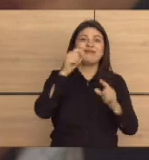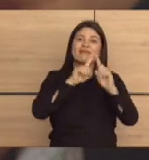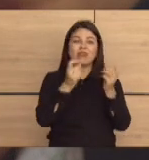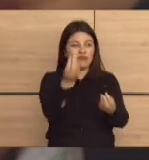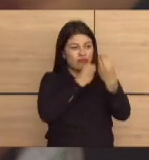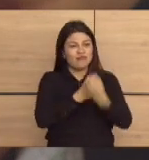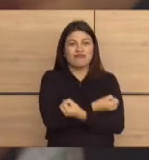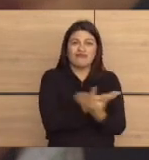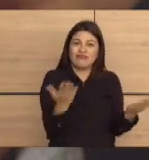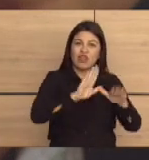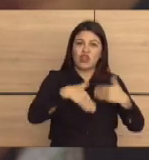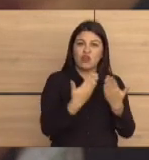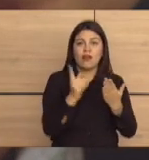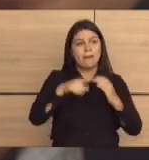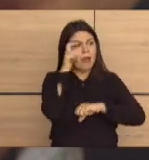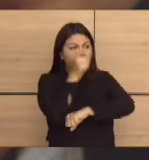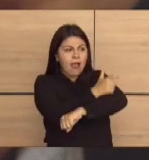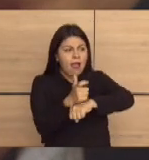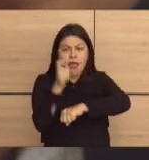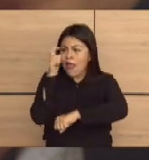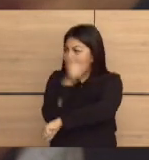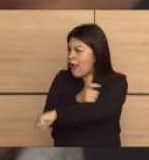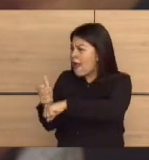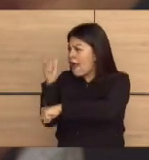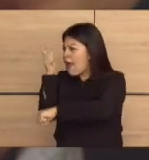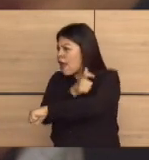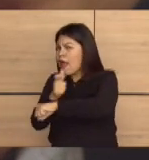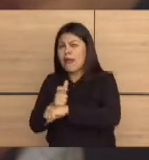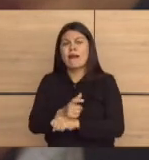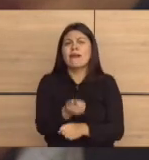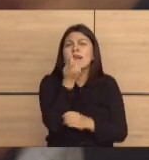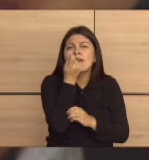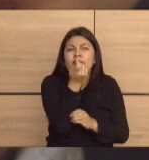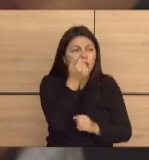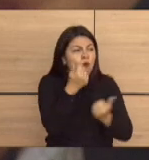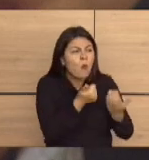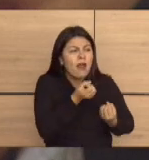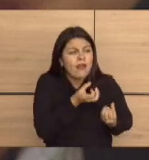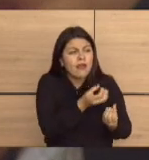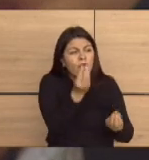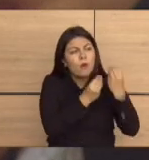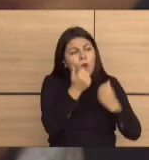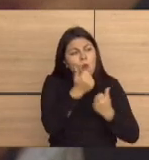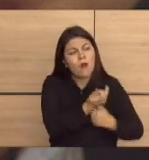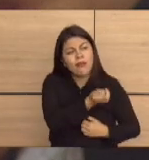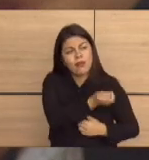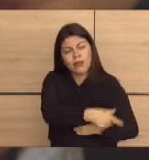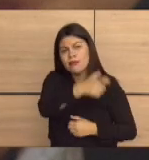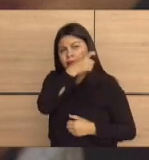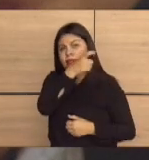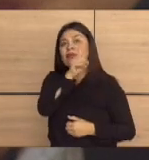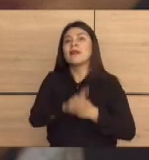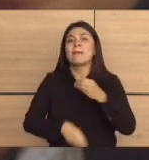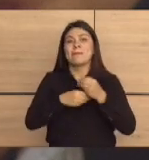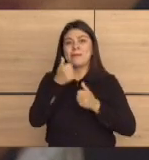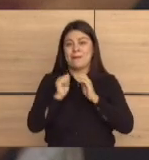y monitorear el escrutinio de las minutas alimenticias de los niños de Colombia. Pero también, en el marco del